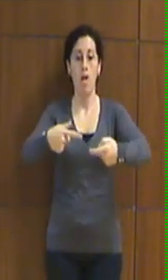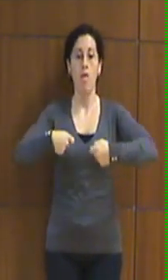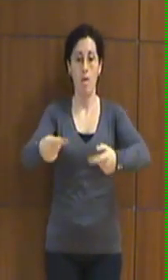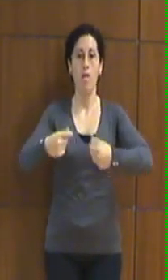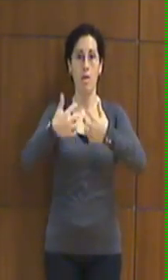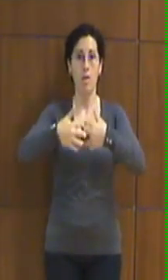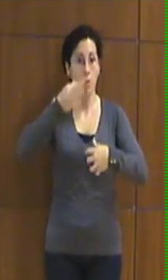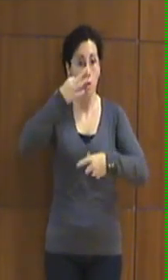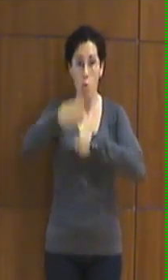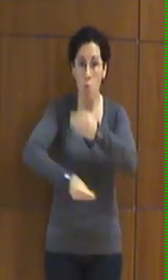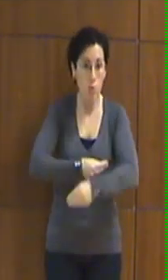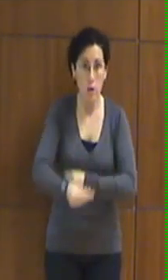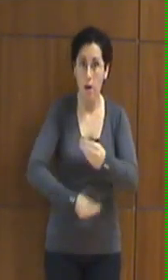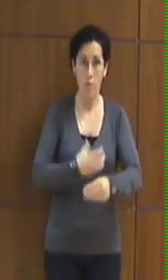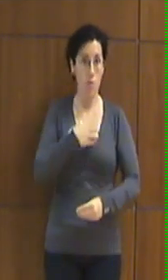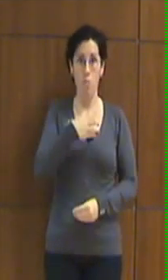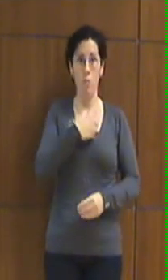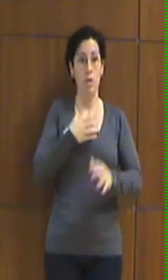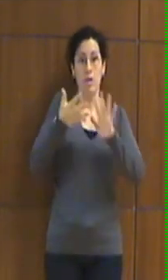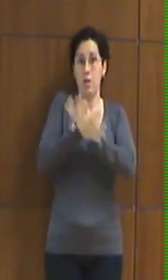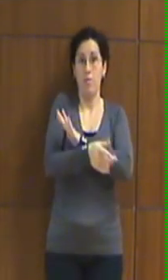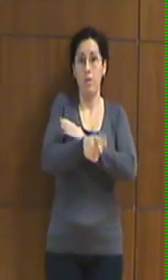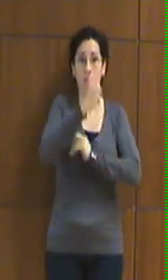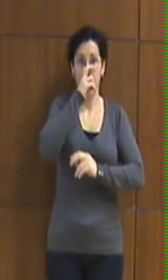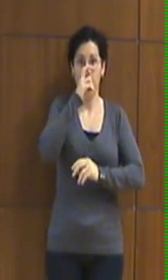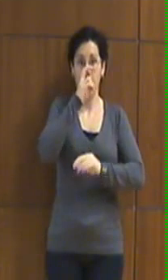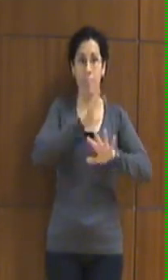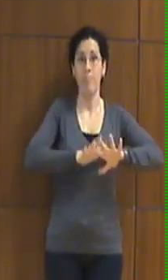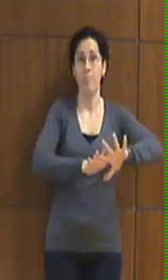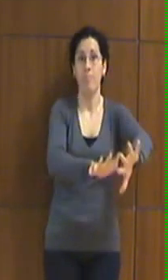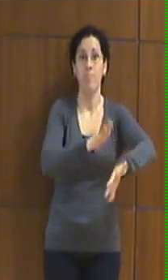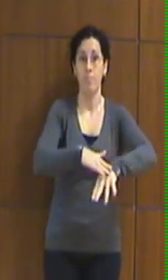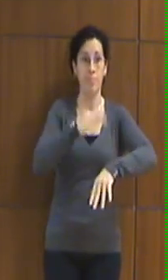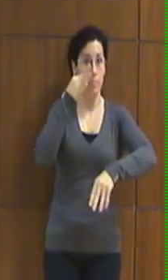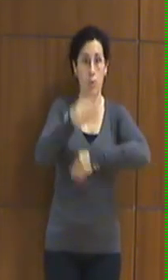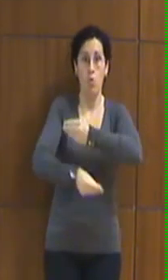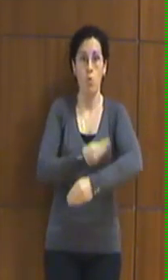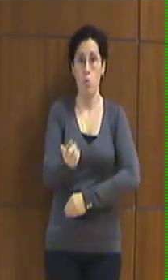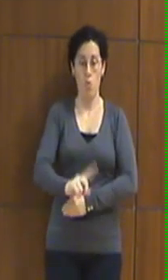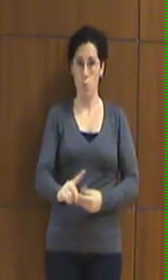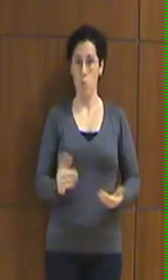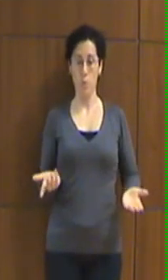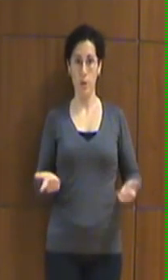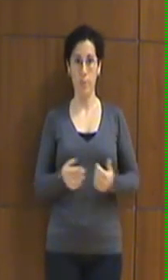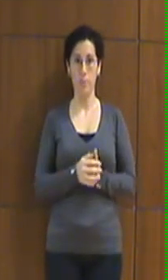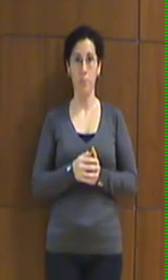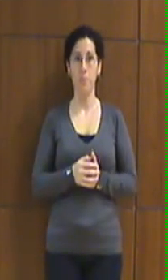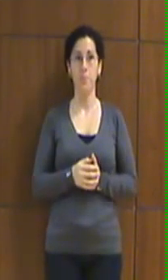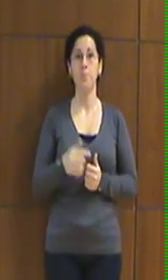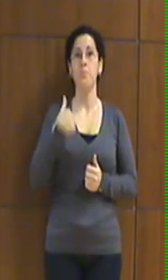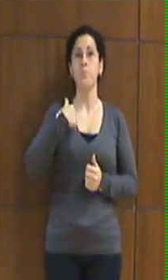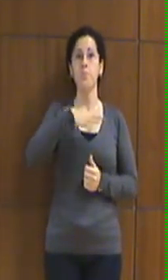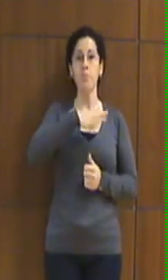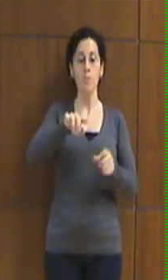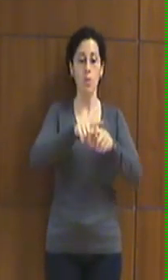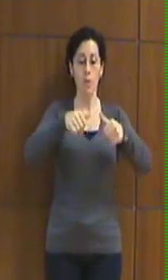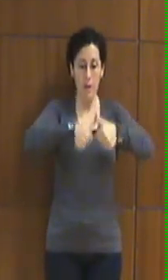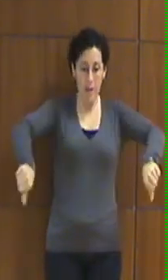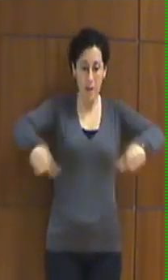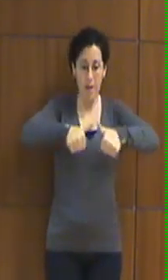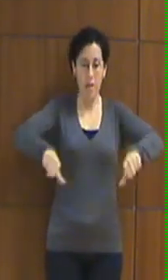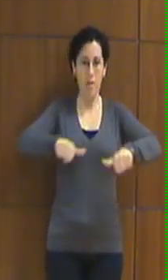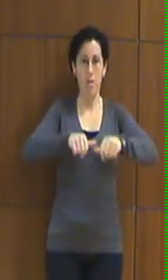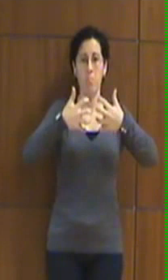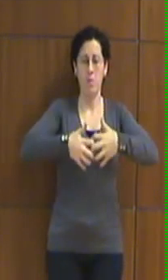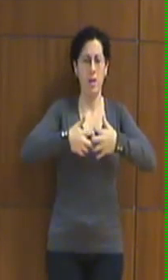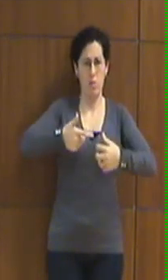utilizar al final, esa maquinaria se acaba quedando como algo obsoleto, ¿no? No lo puedo utilizar, con lo cual si tengo una precintadora muy especializada